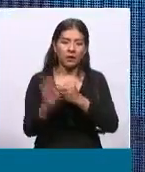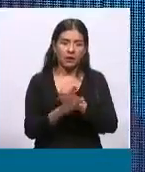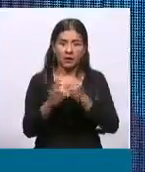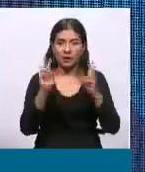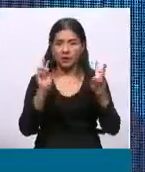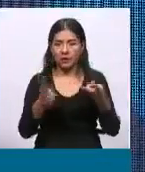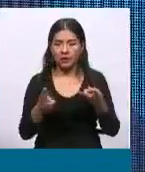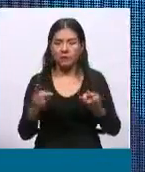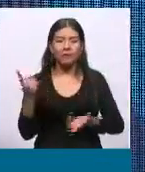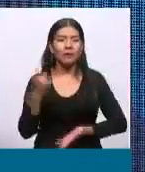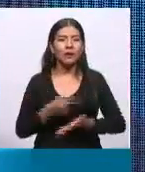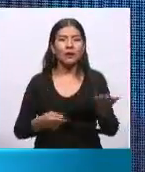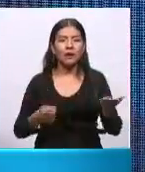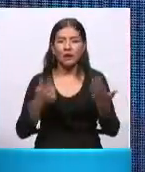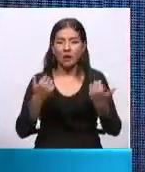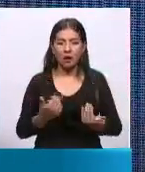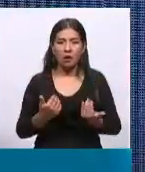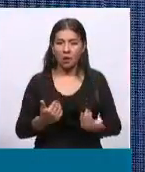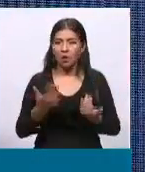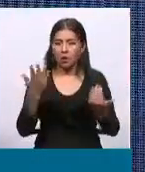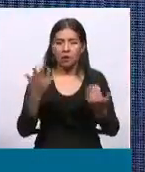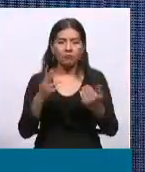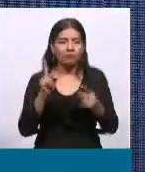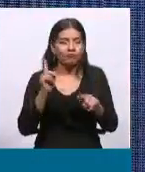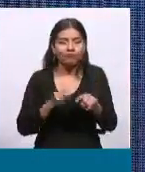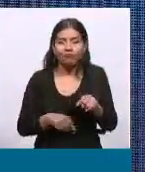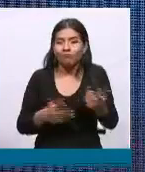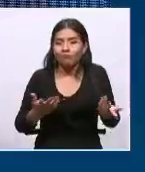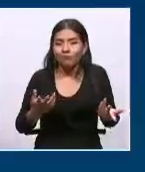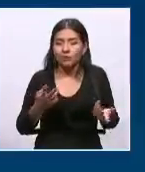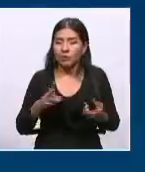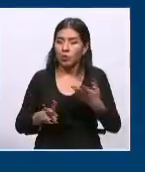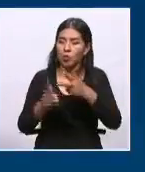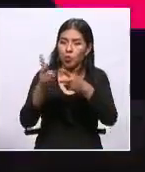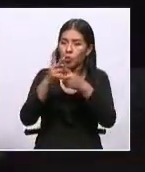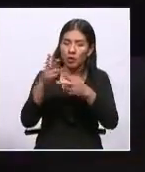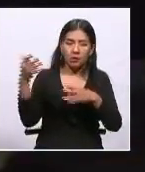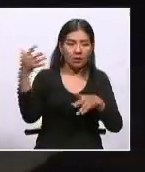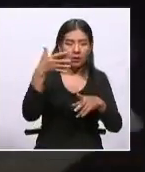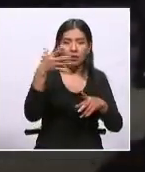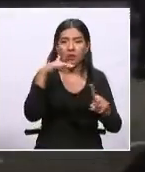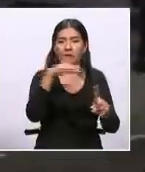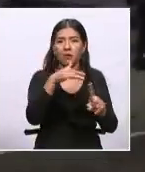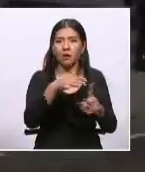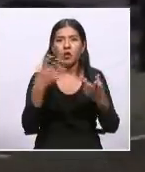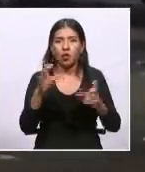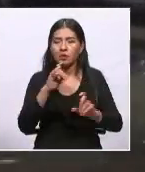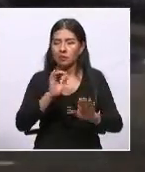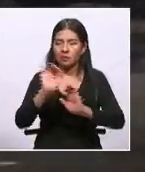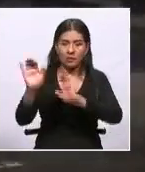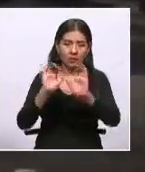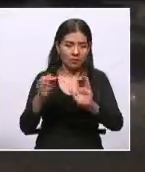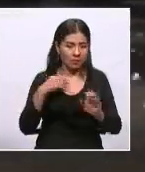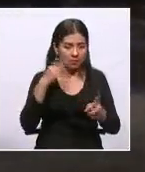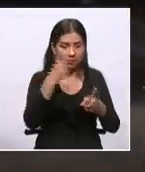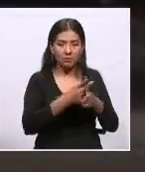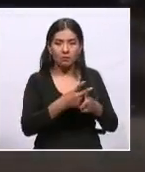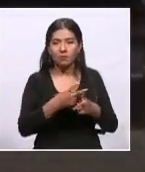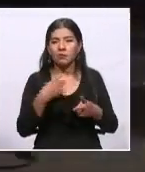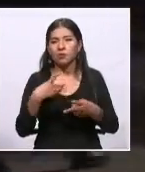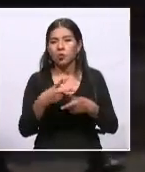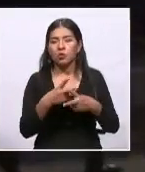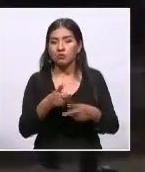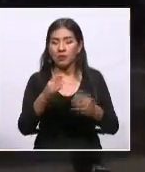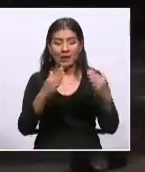que en este momento no tienen otra alternativa. Cuando alguien los está atacando, ¿qué pasa? Si alguien viene a su casa y se quiere entrar por la